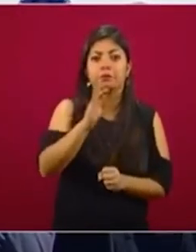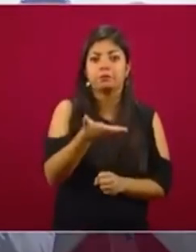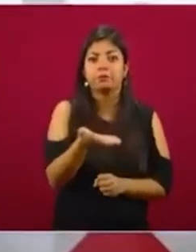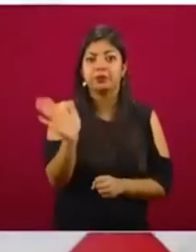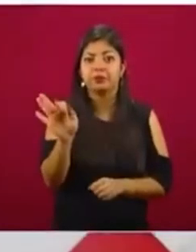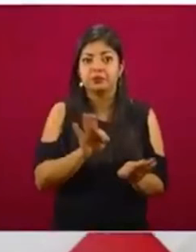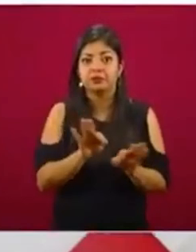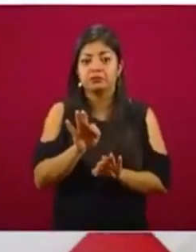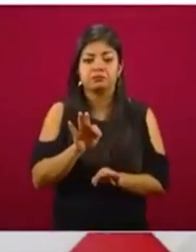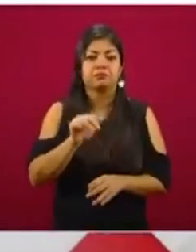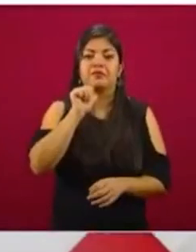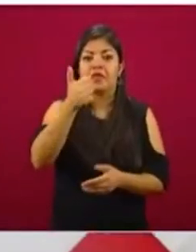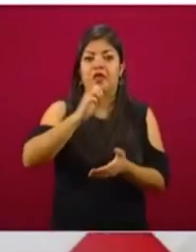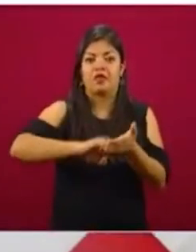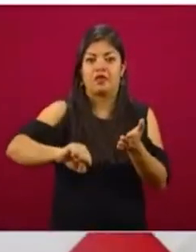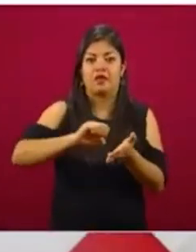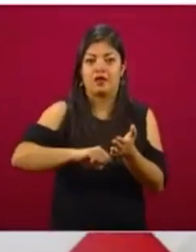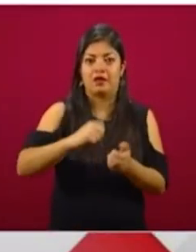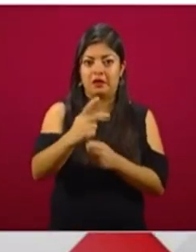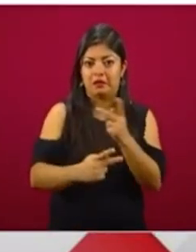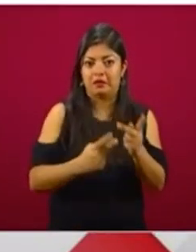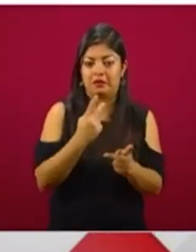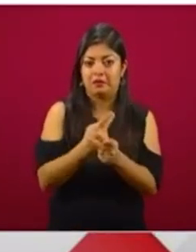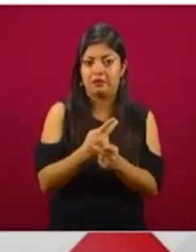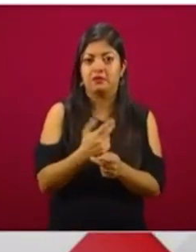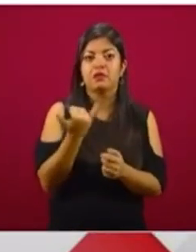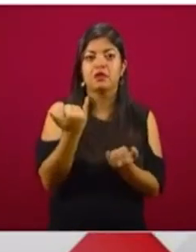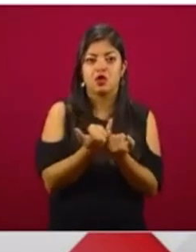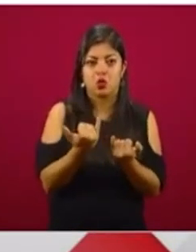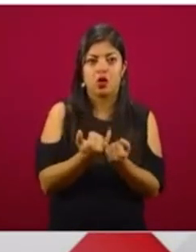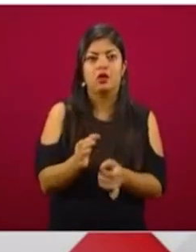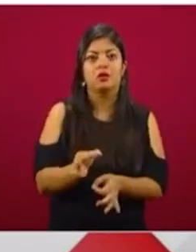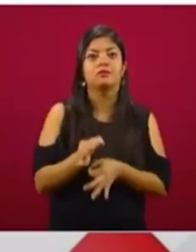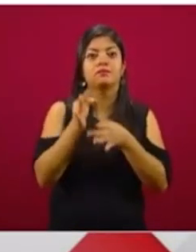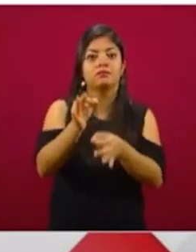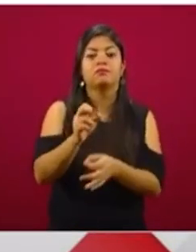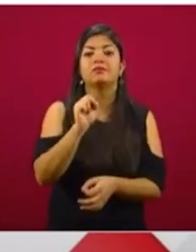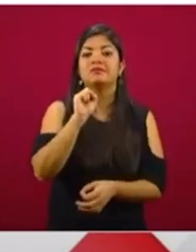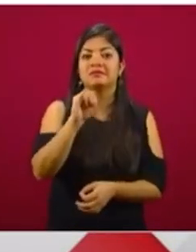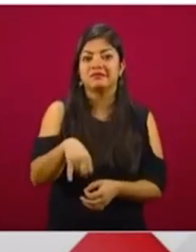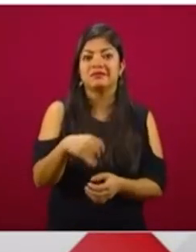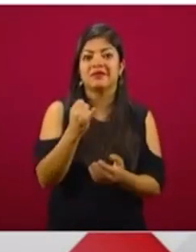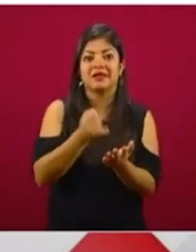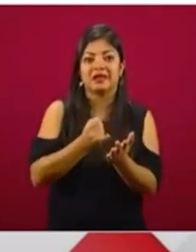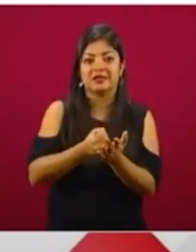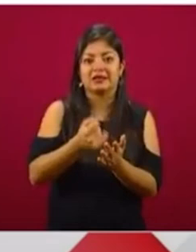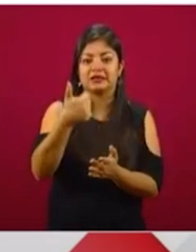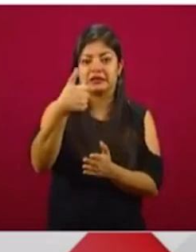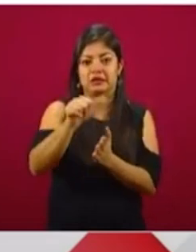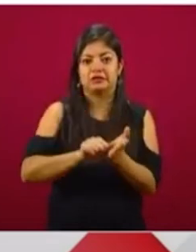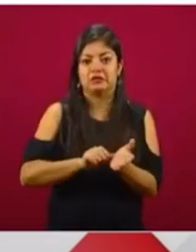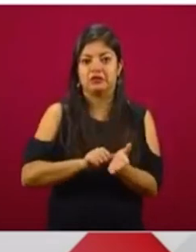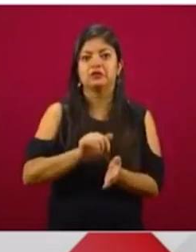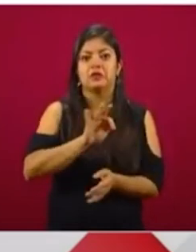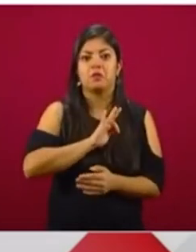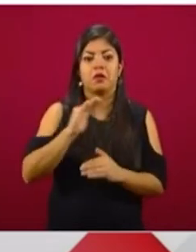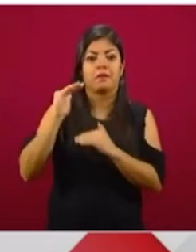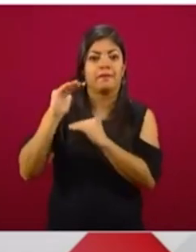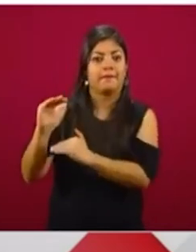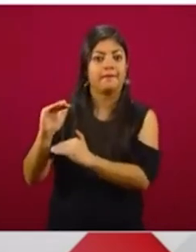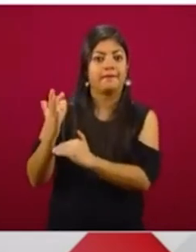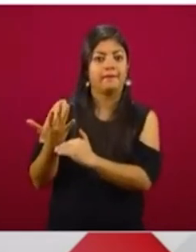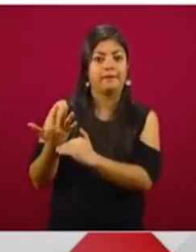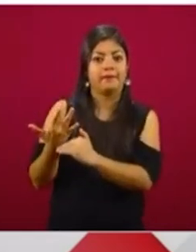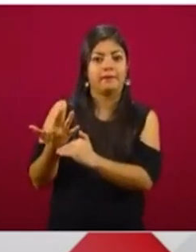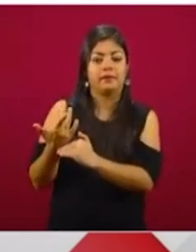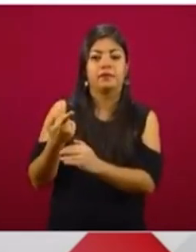ningún cargo para todo el tipo de los créditos y la prórroga sin intereses hasta por 6 meses. Se difiere el pago, se congela la cuenta